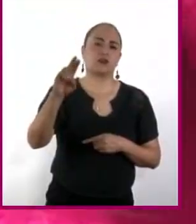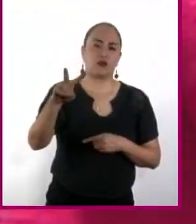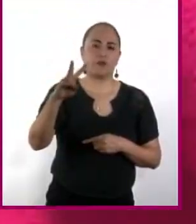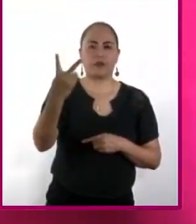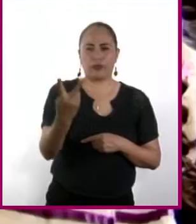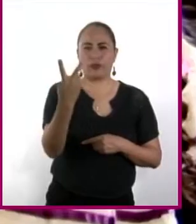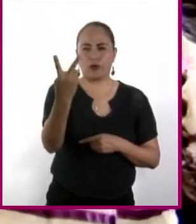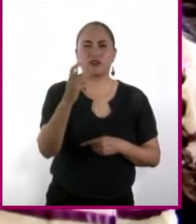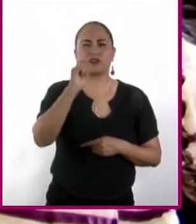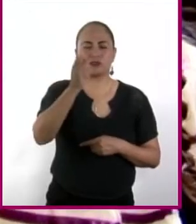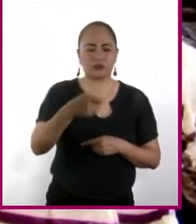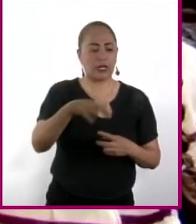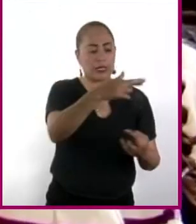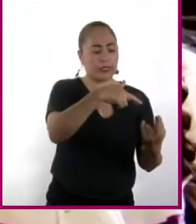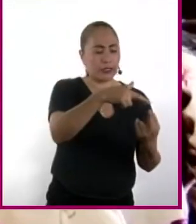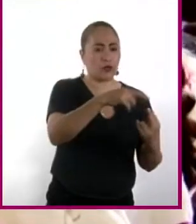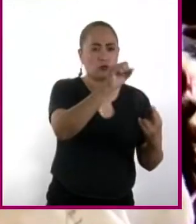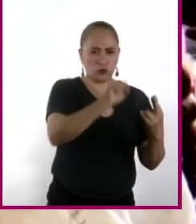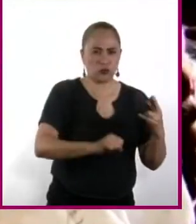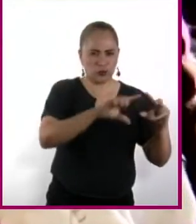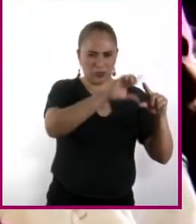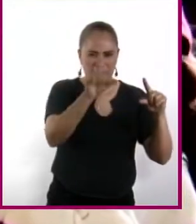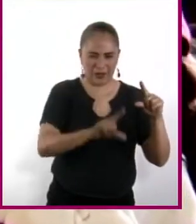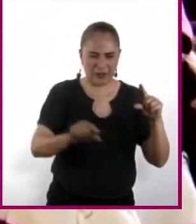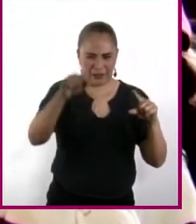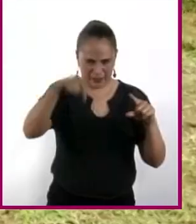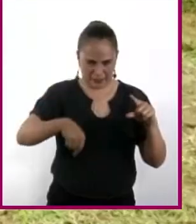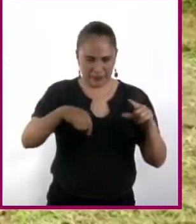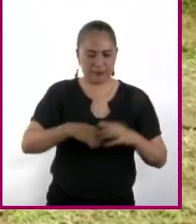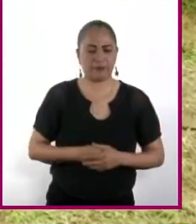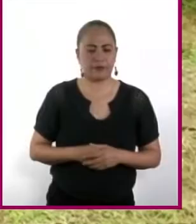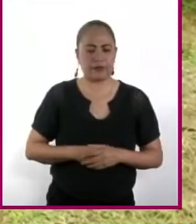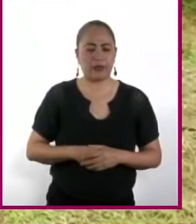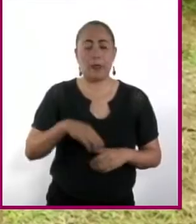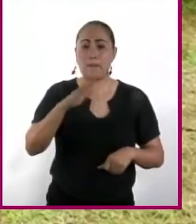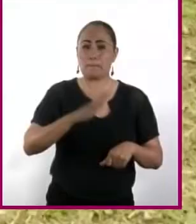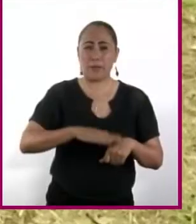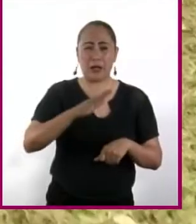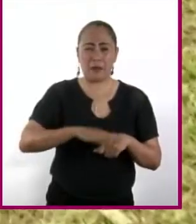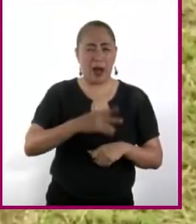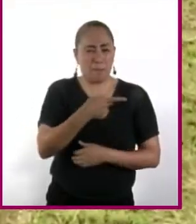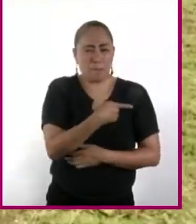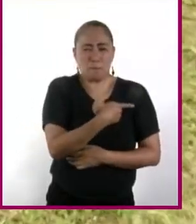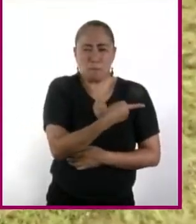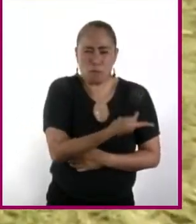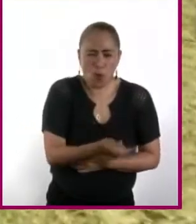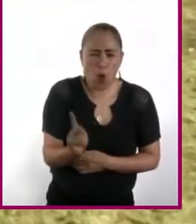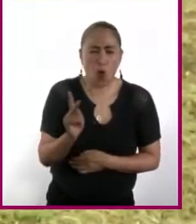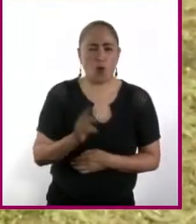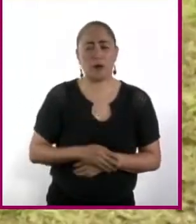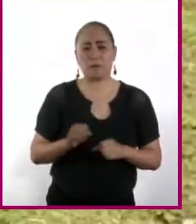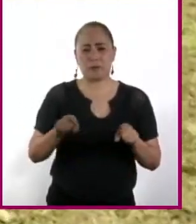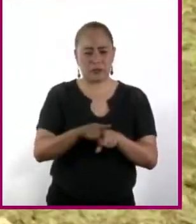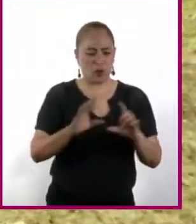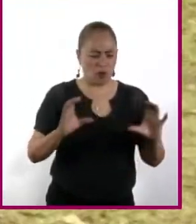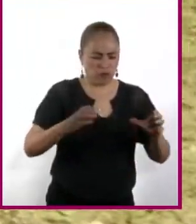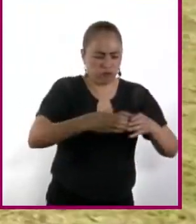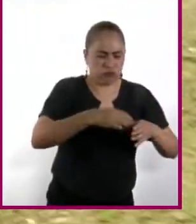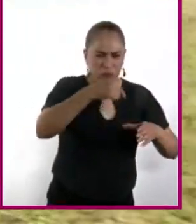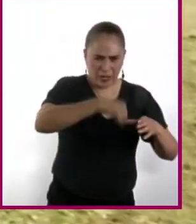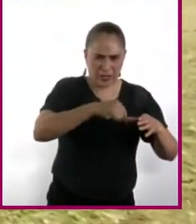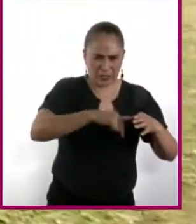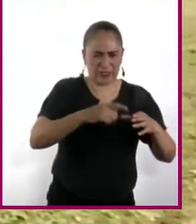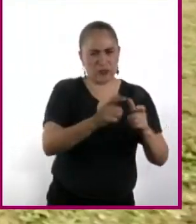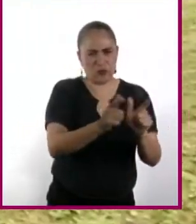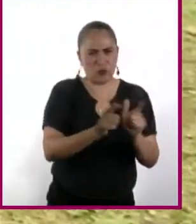investigación arrojó que en la región sur de México, donde se presentan las tasas más altas de pobreza y se concentra la población indígena del país,